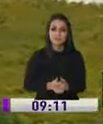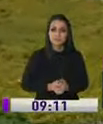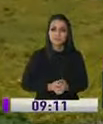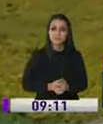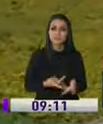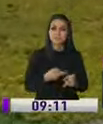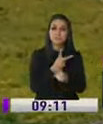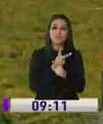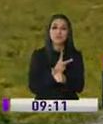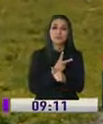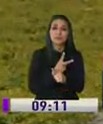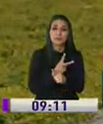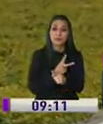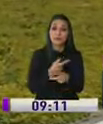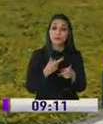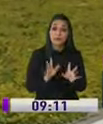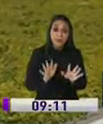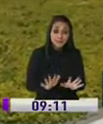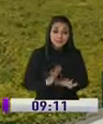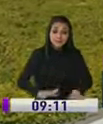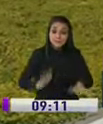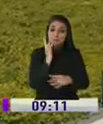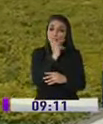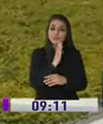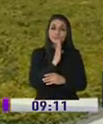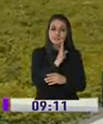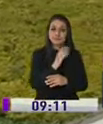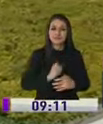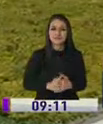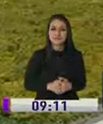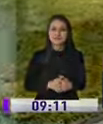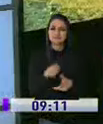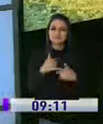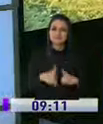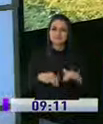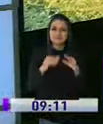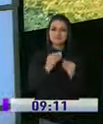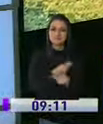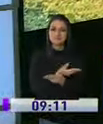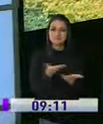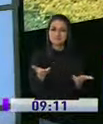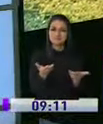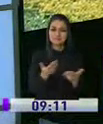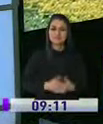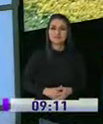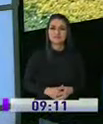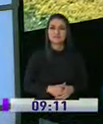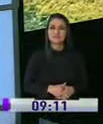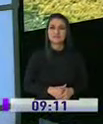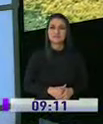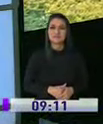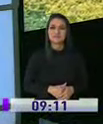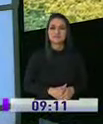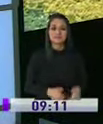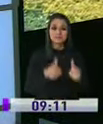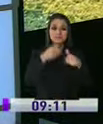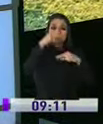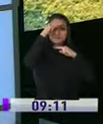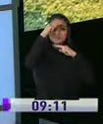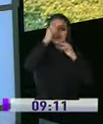todo cuidémoslo y que quede así tan lindo siempre, ¿no? Ustedes siguen con más información en estudios, Vera. Muy buenas noticias,